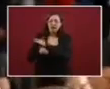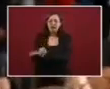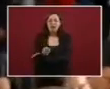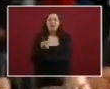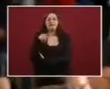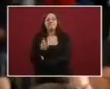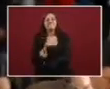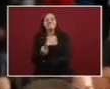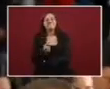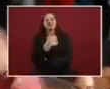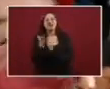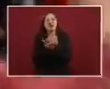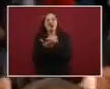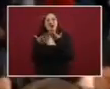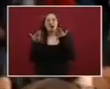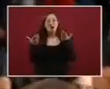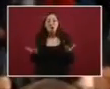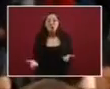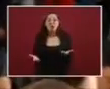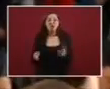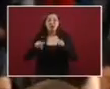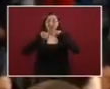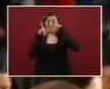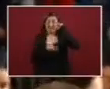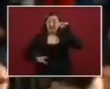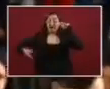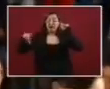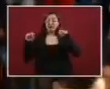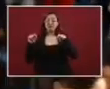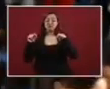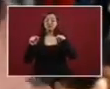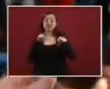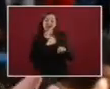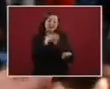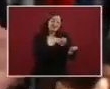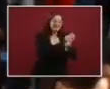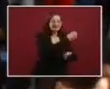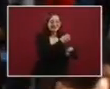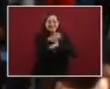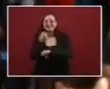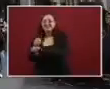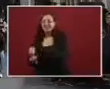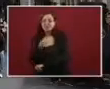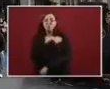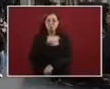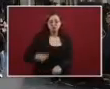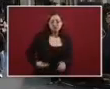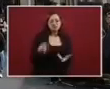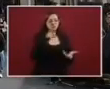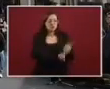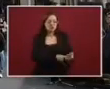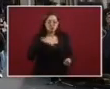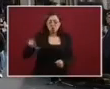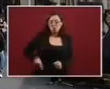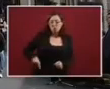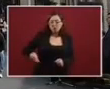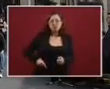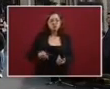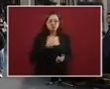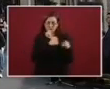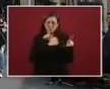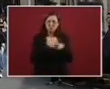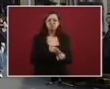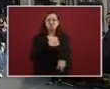federal para pasar esta estafeta a los gobiernos estatales y municipales en el interior del país